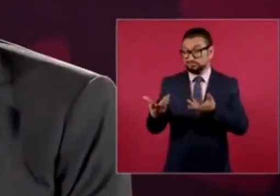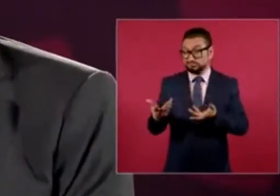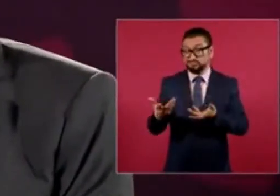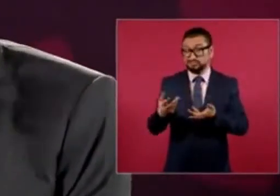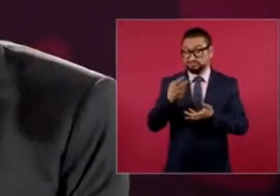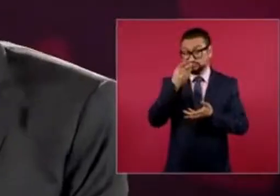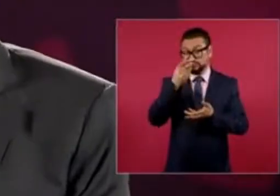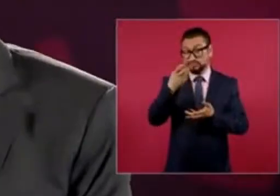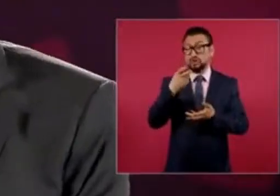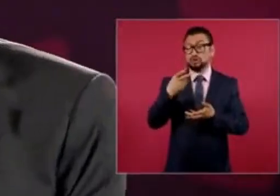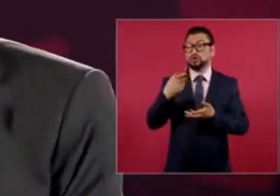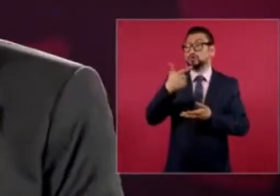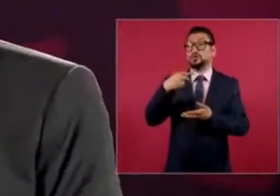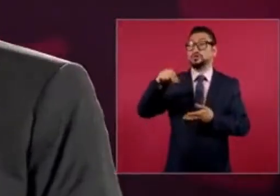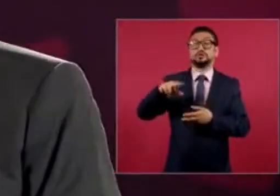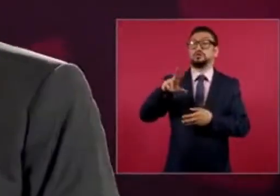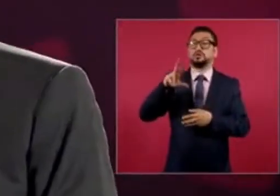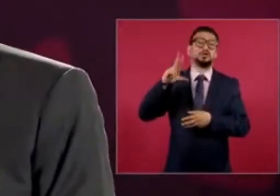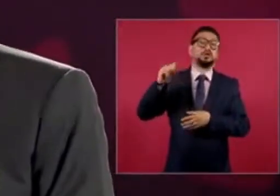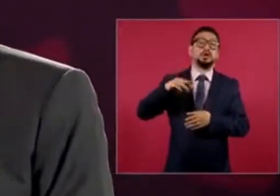van a decir, no voto por eso.